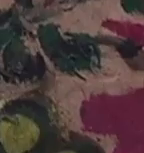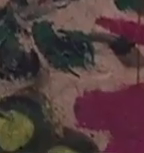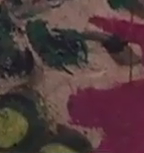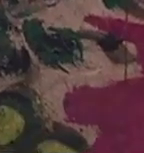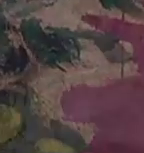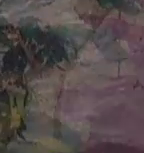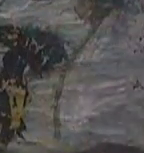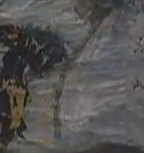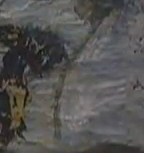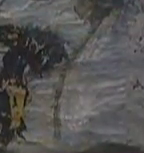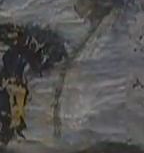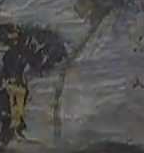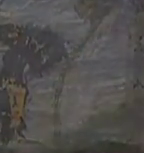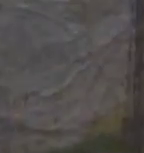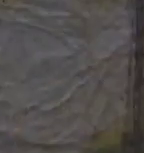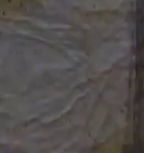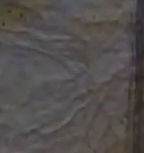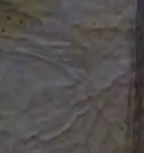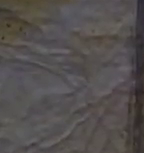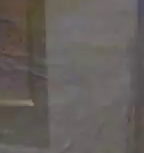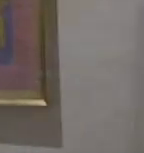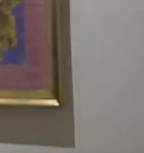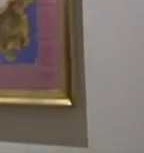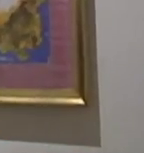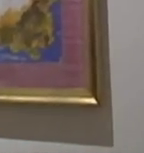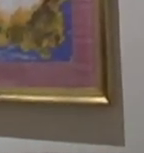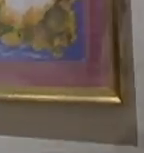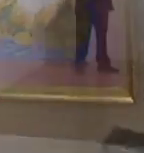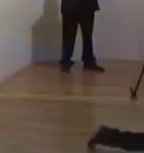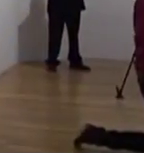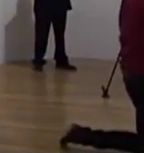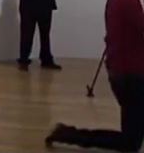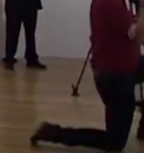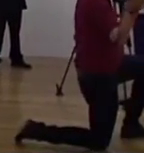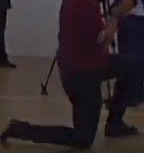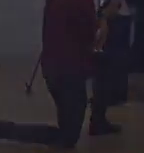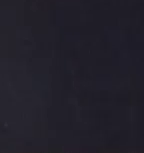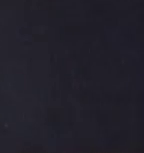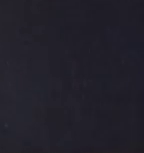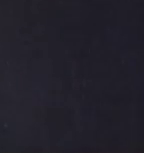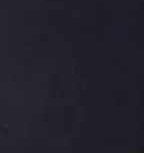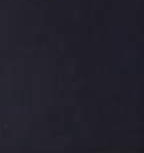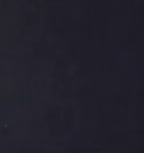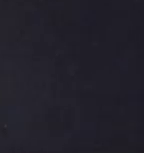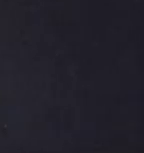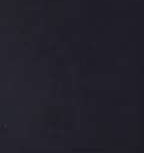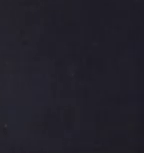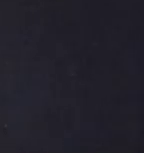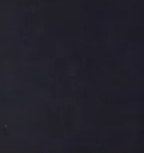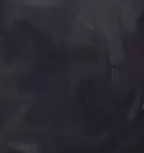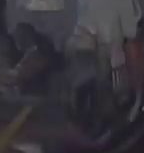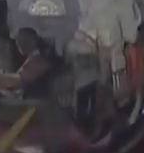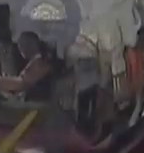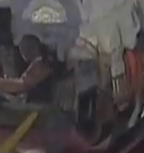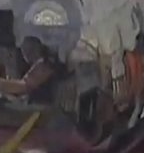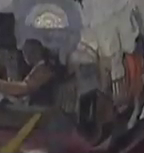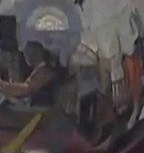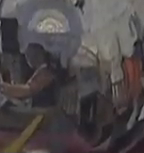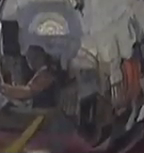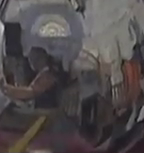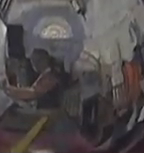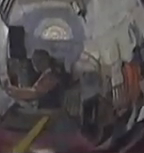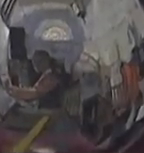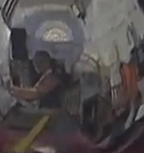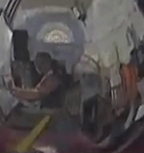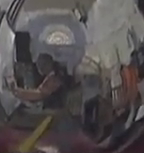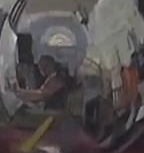El jalisciense fue uno de los pocos artistas mexicanos que privilegió el uso de materiales tradicionales como el papel de China, el cartón y la